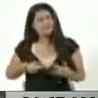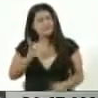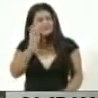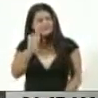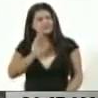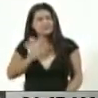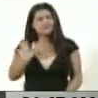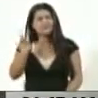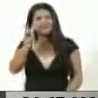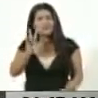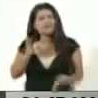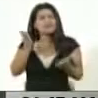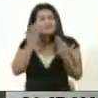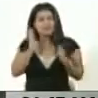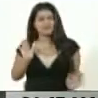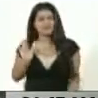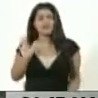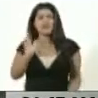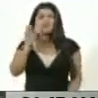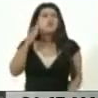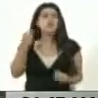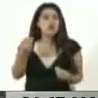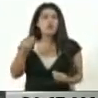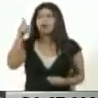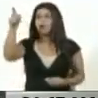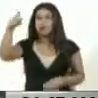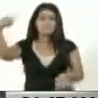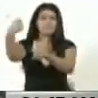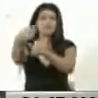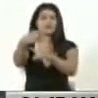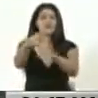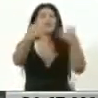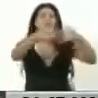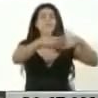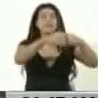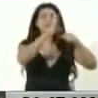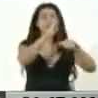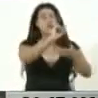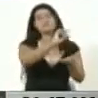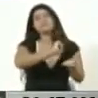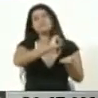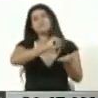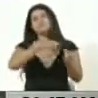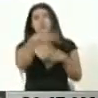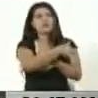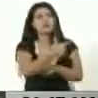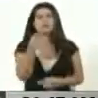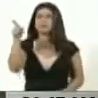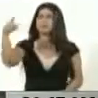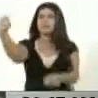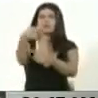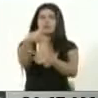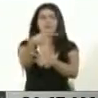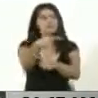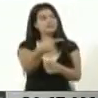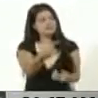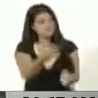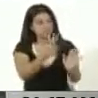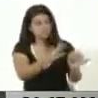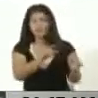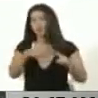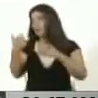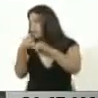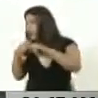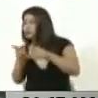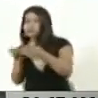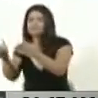se hacen a distintas instancias de nuestra economía. ¿Para qué? Para apoderarse del petróleo. Es decir, es